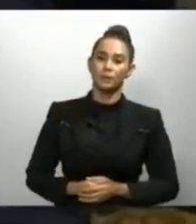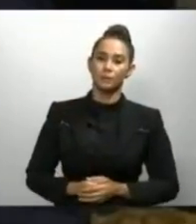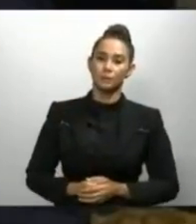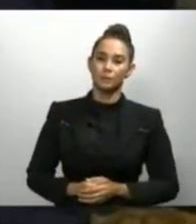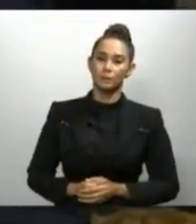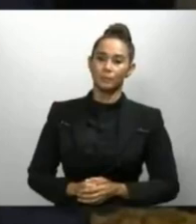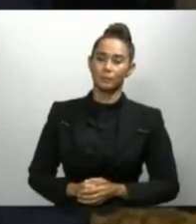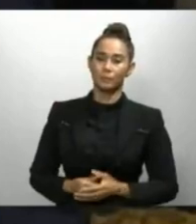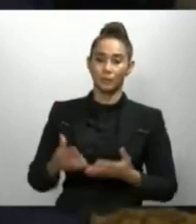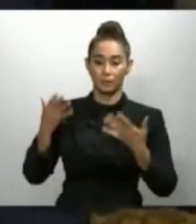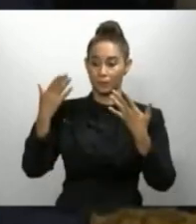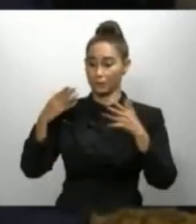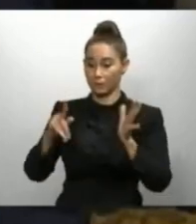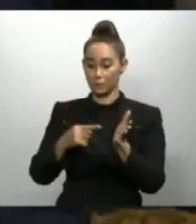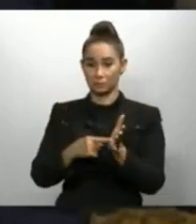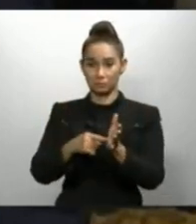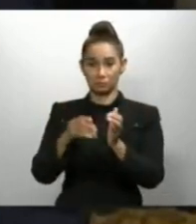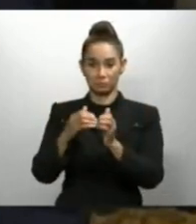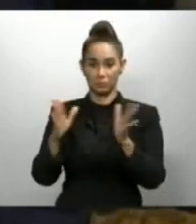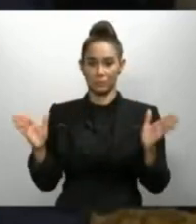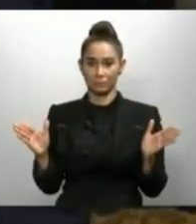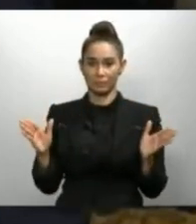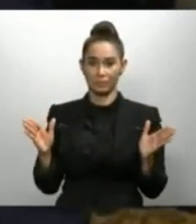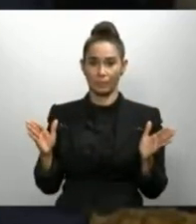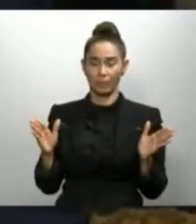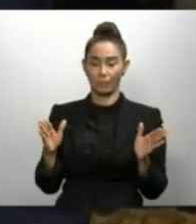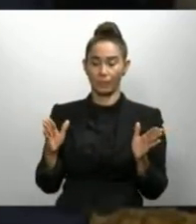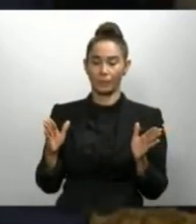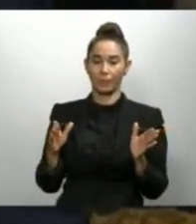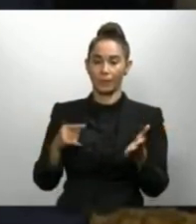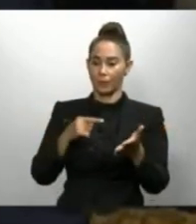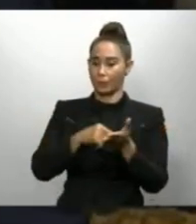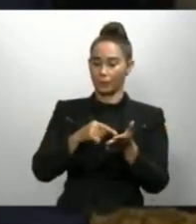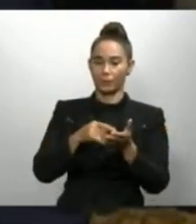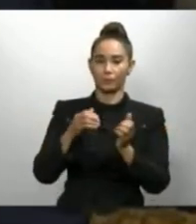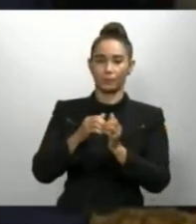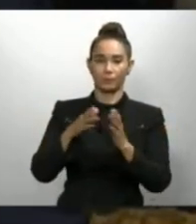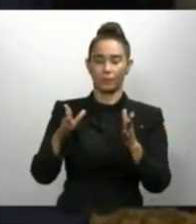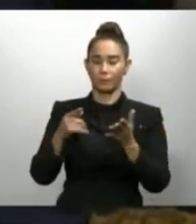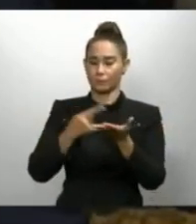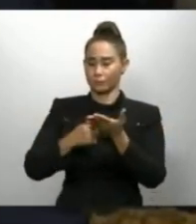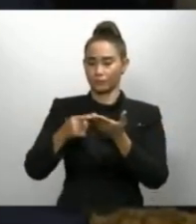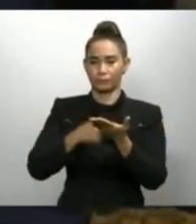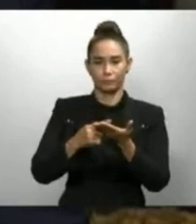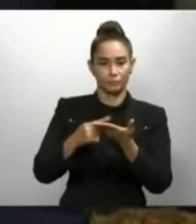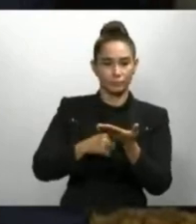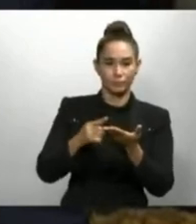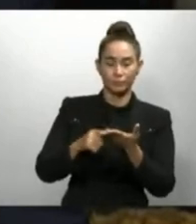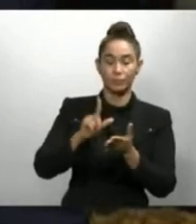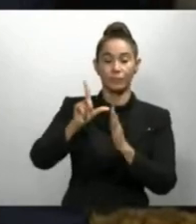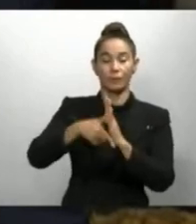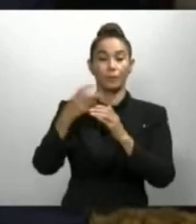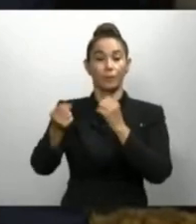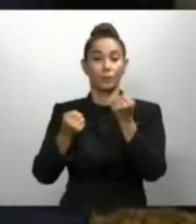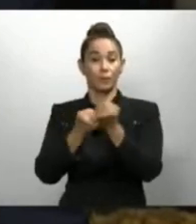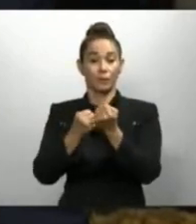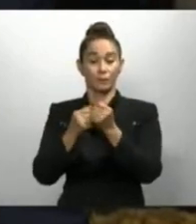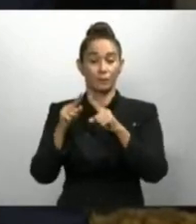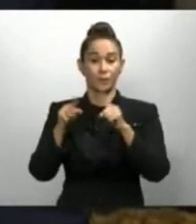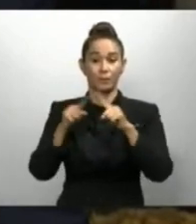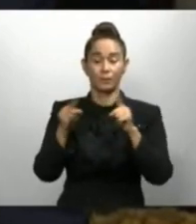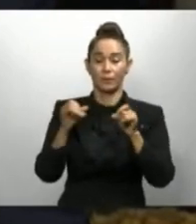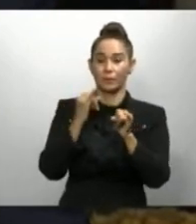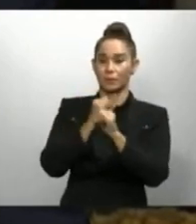Se sometió a vista pública y estuvo un tiempo abierto a los debates, luego con el apoyo de